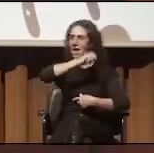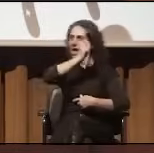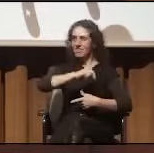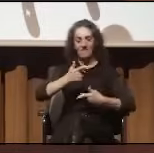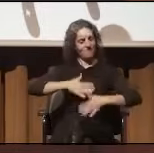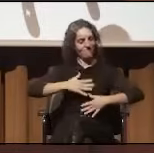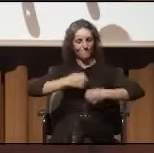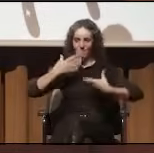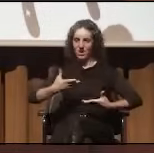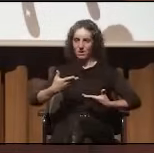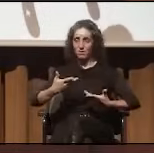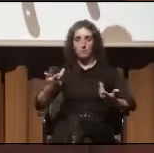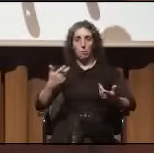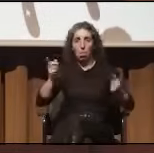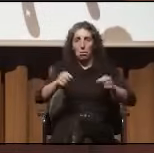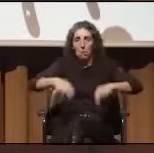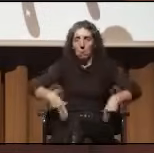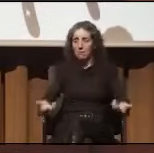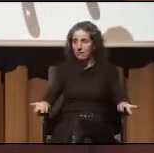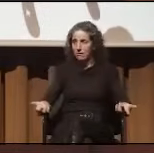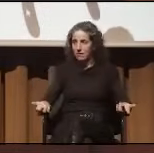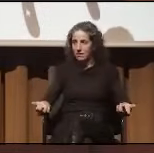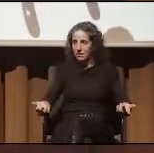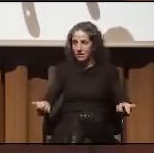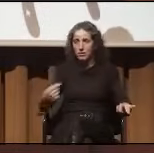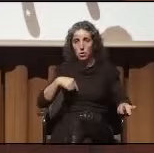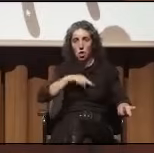joder... Tiene derecho, yo estoy, no he estado bien, pero me